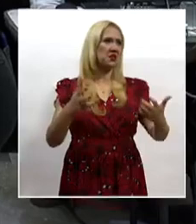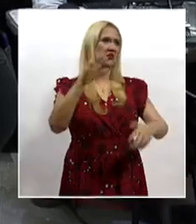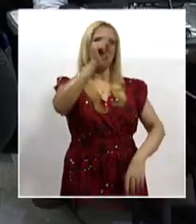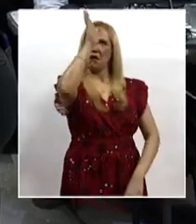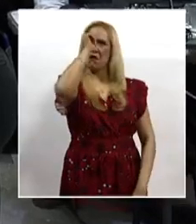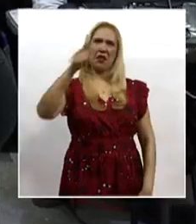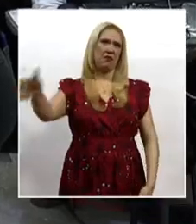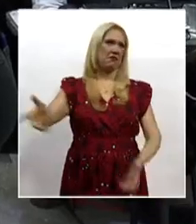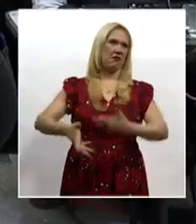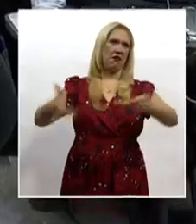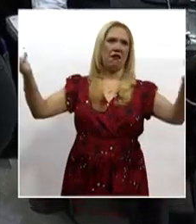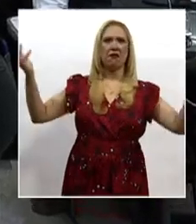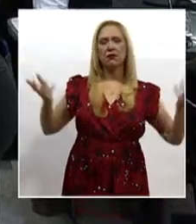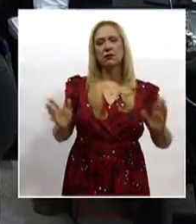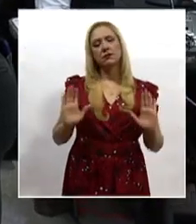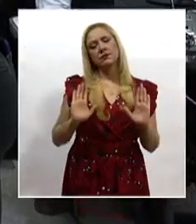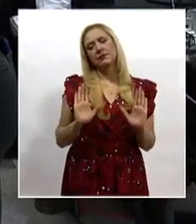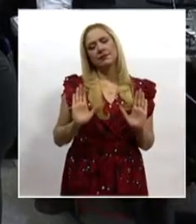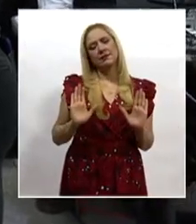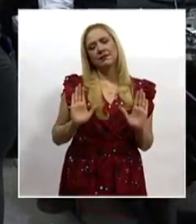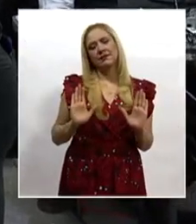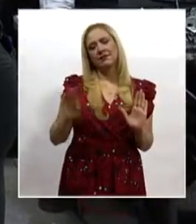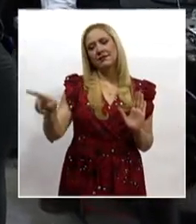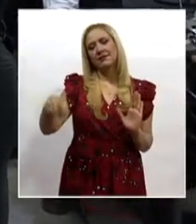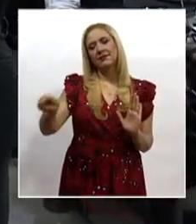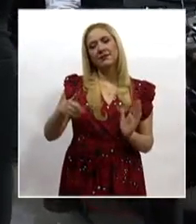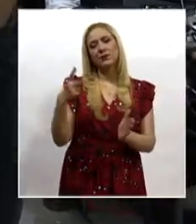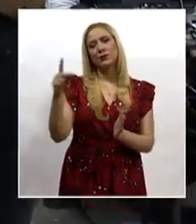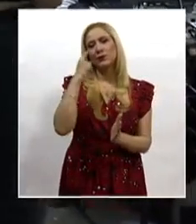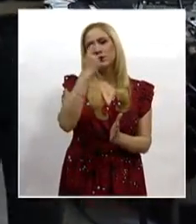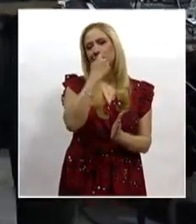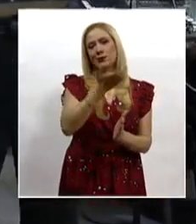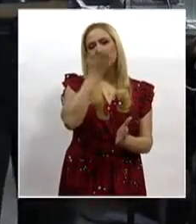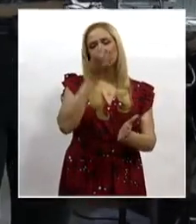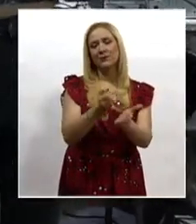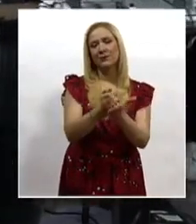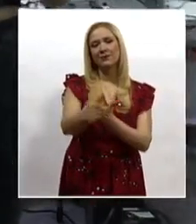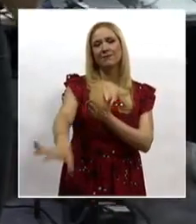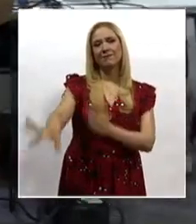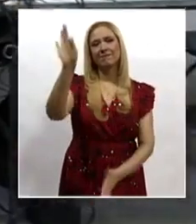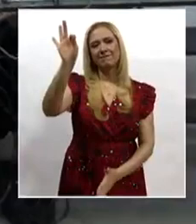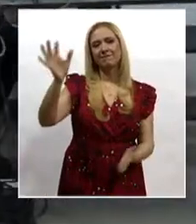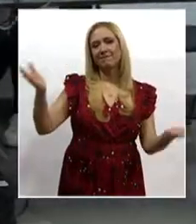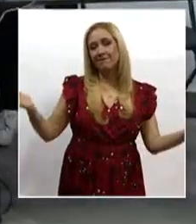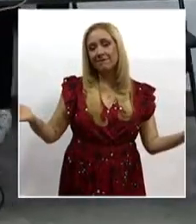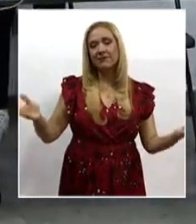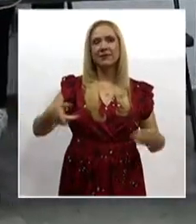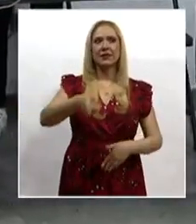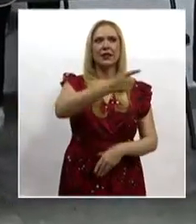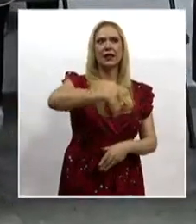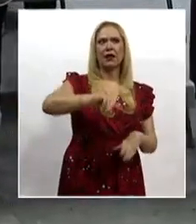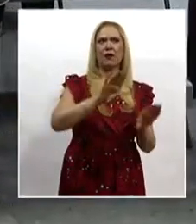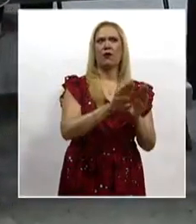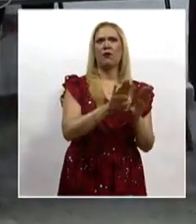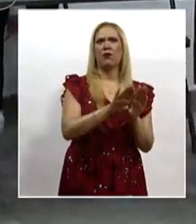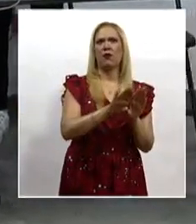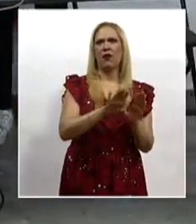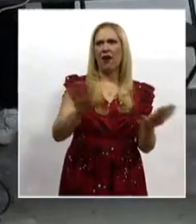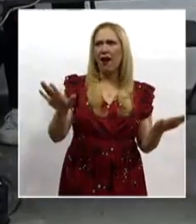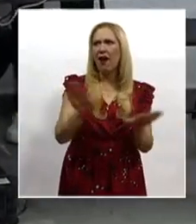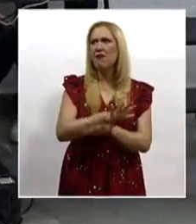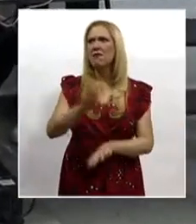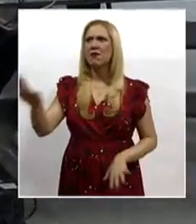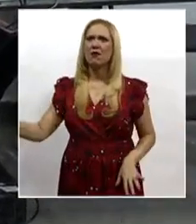fallo, pues no combatía las razones que llevaron a dictar la resolución, pues el Congreso sustituía con un varón a la presidenta de